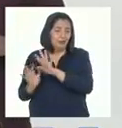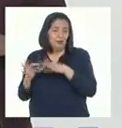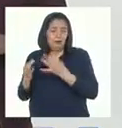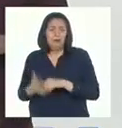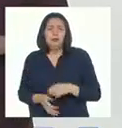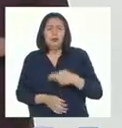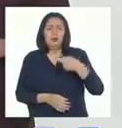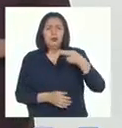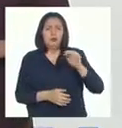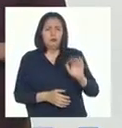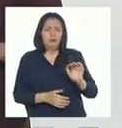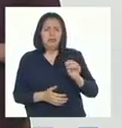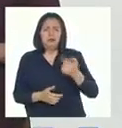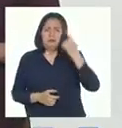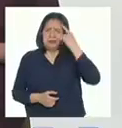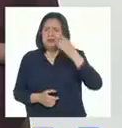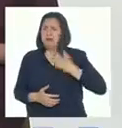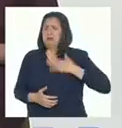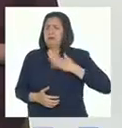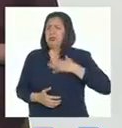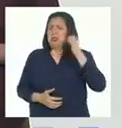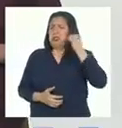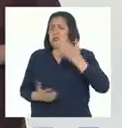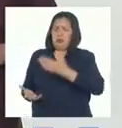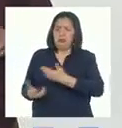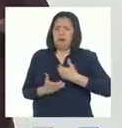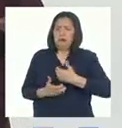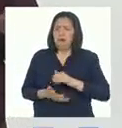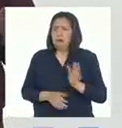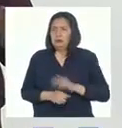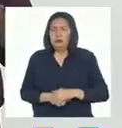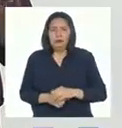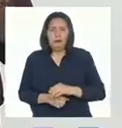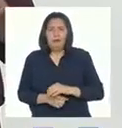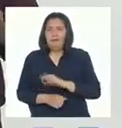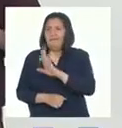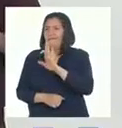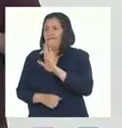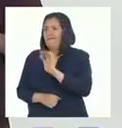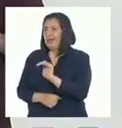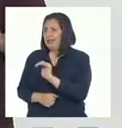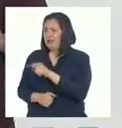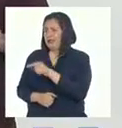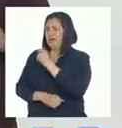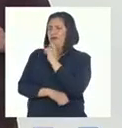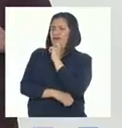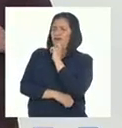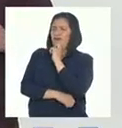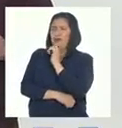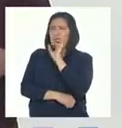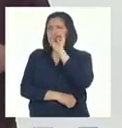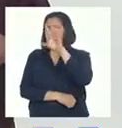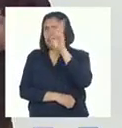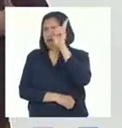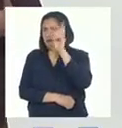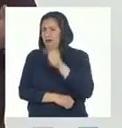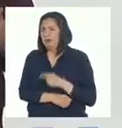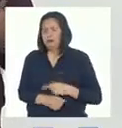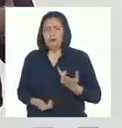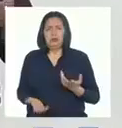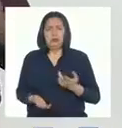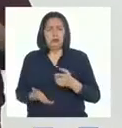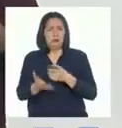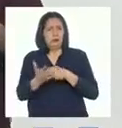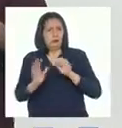ello, Humberto cree tener derecho sobre él. Fariña advierte esta situación al profesor, quien se